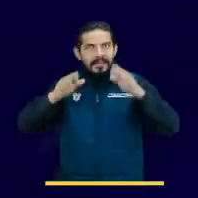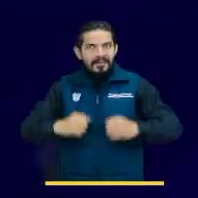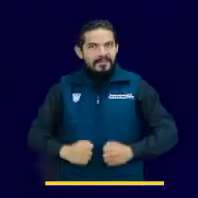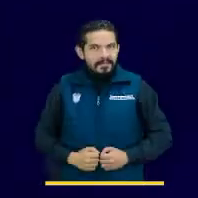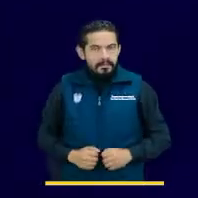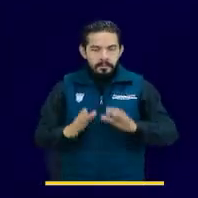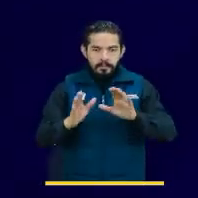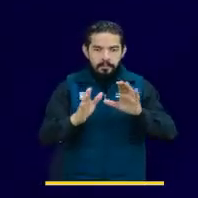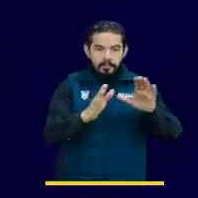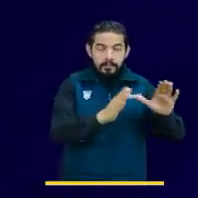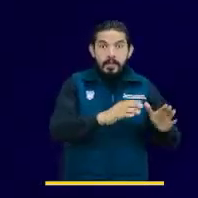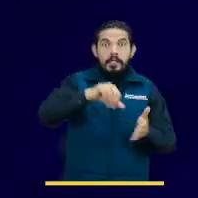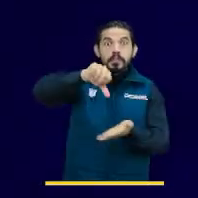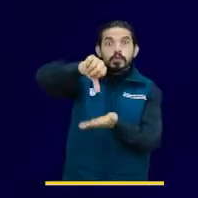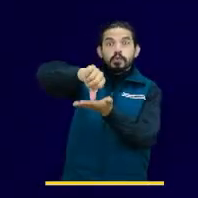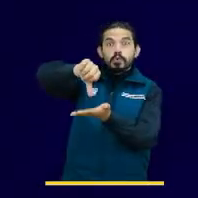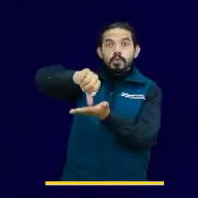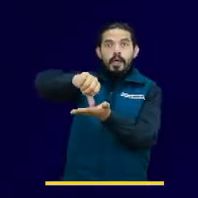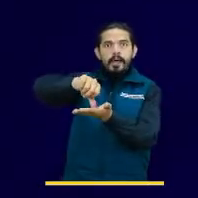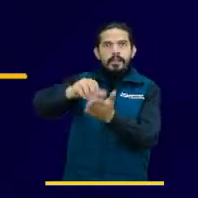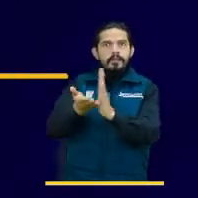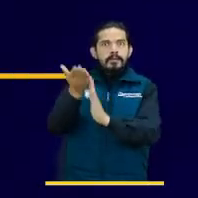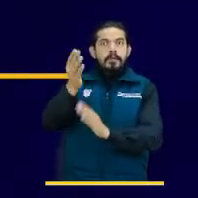las ciudades crecimos del